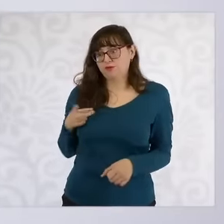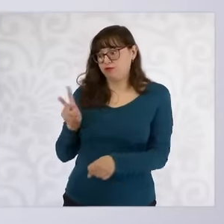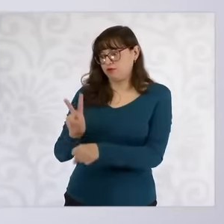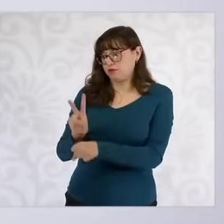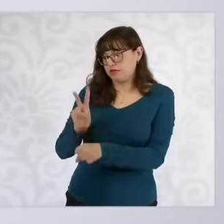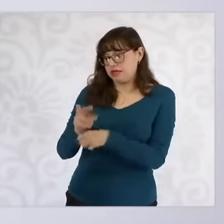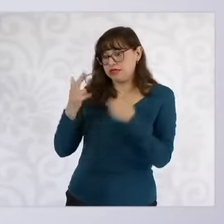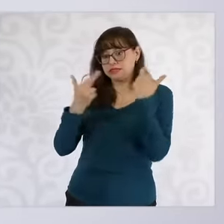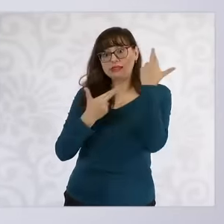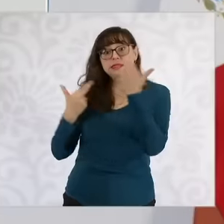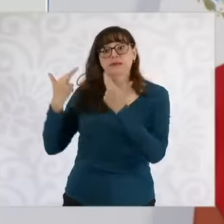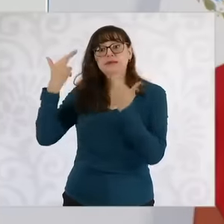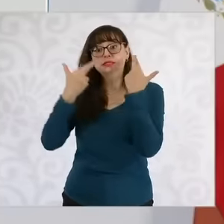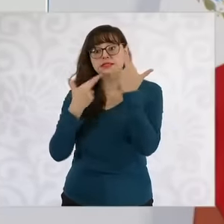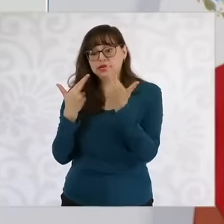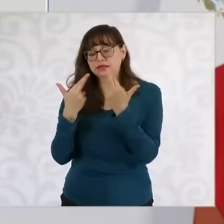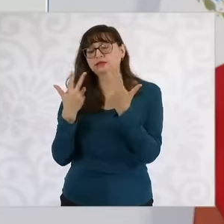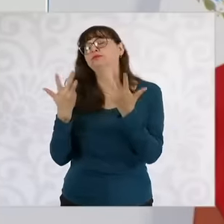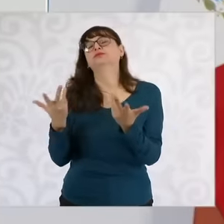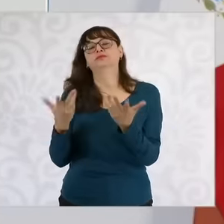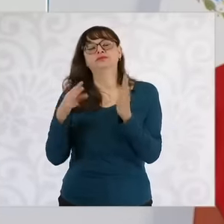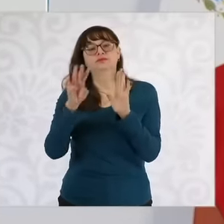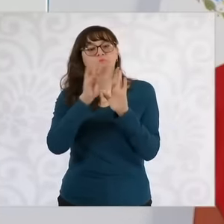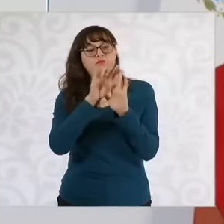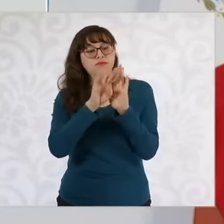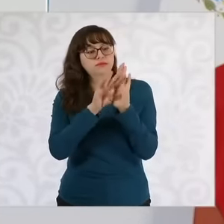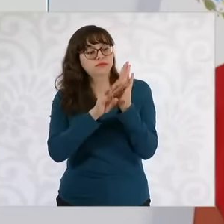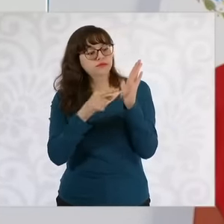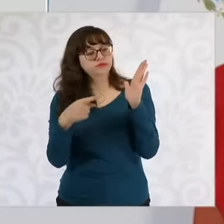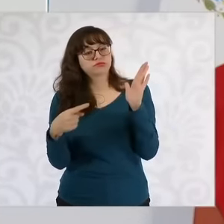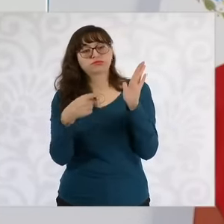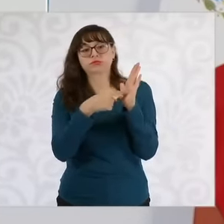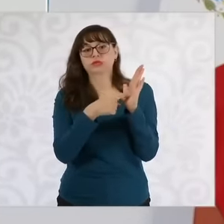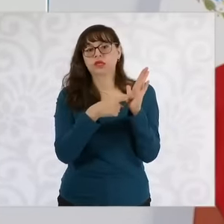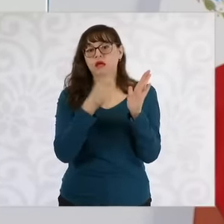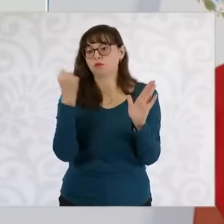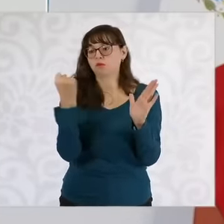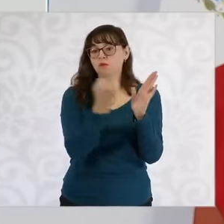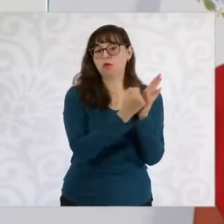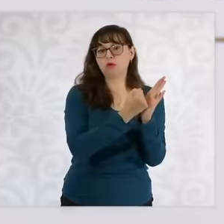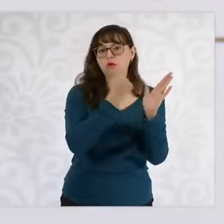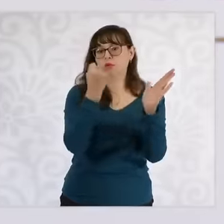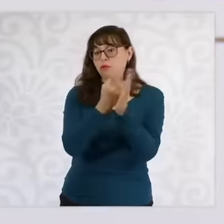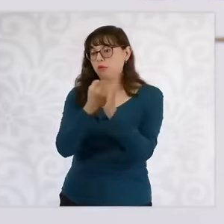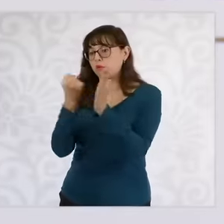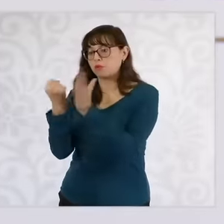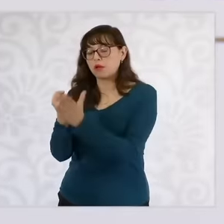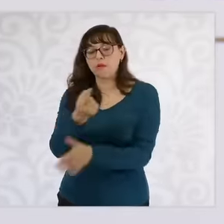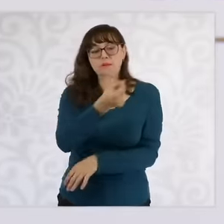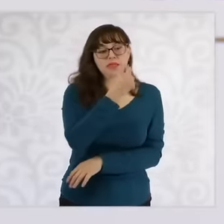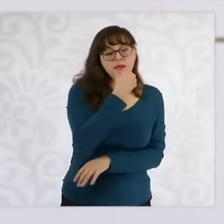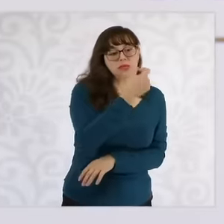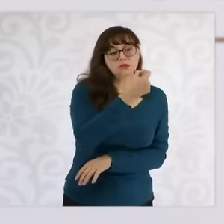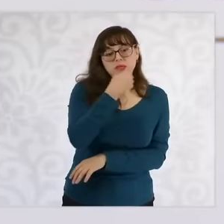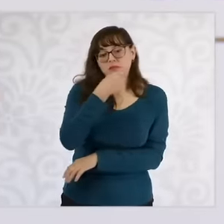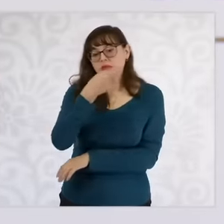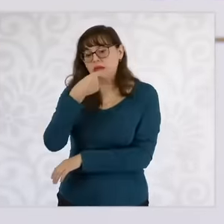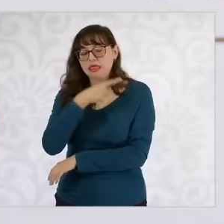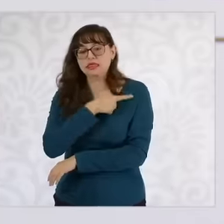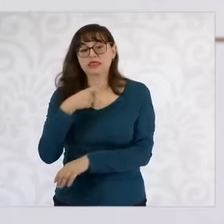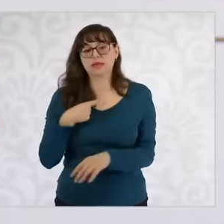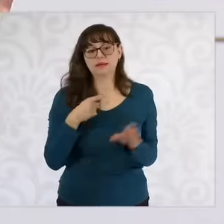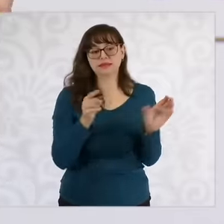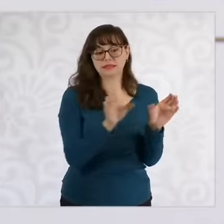a través de los esquemas para obtener los registros sanitarios de cada uno de estos insumos para la salud. Es